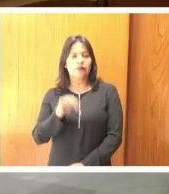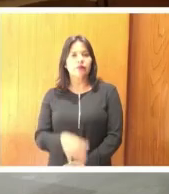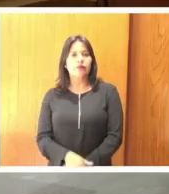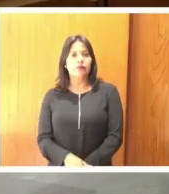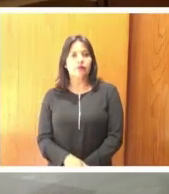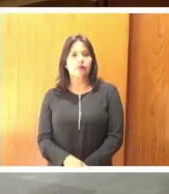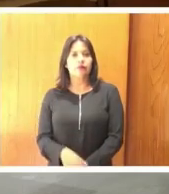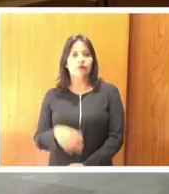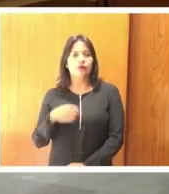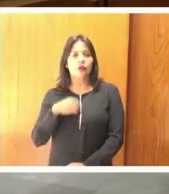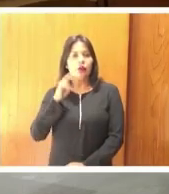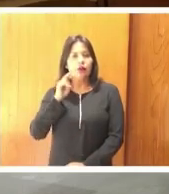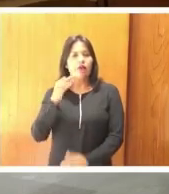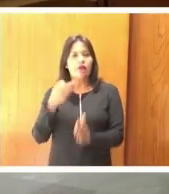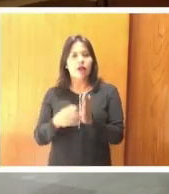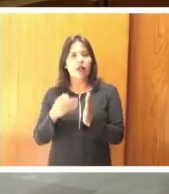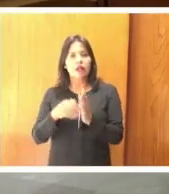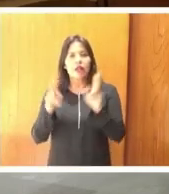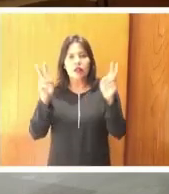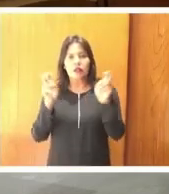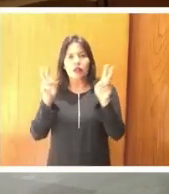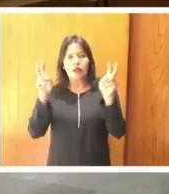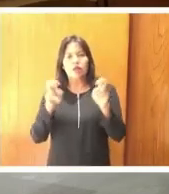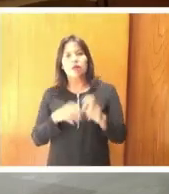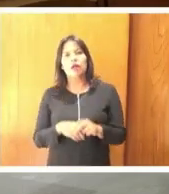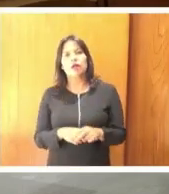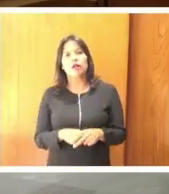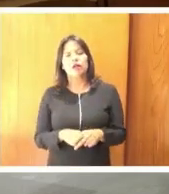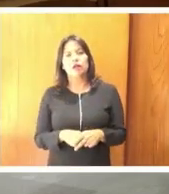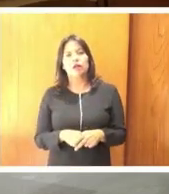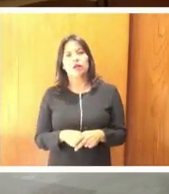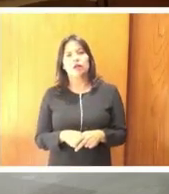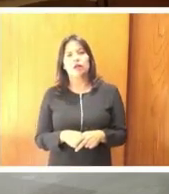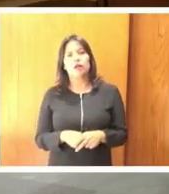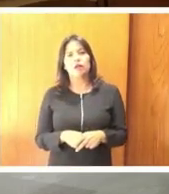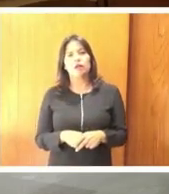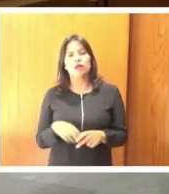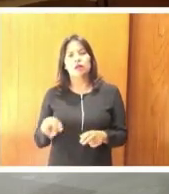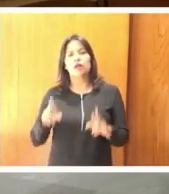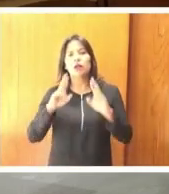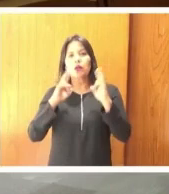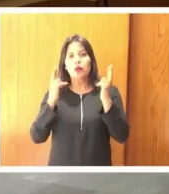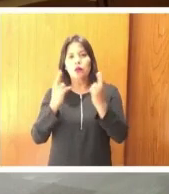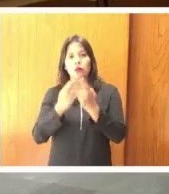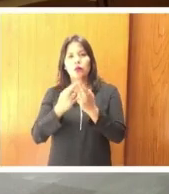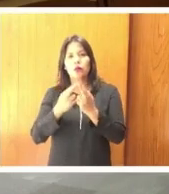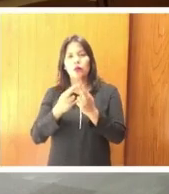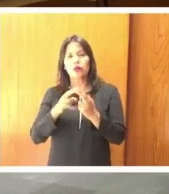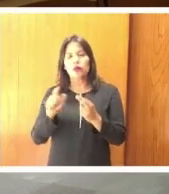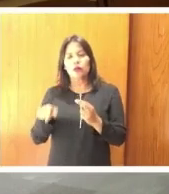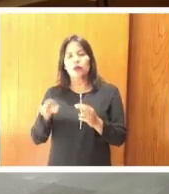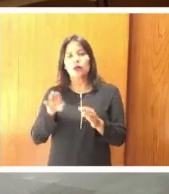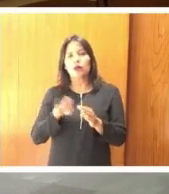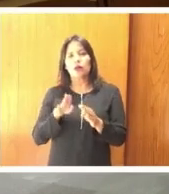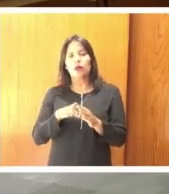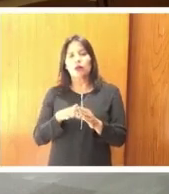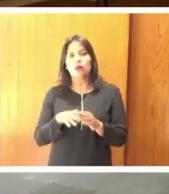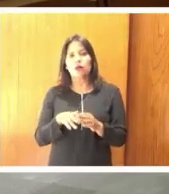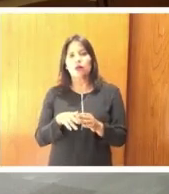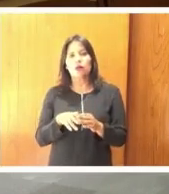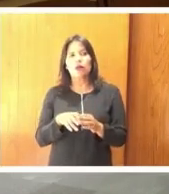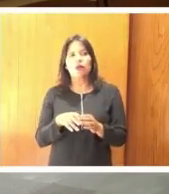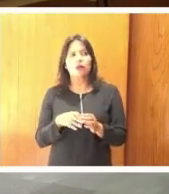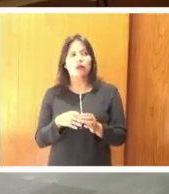Me parece que faltó algún tema de una opinión en uno de los recursos. En el, dice